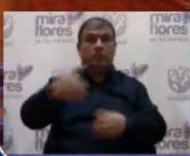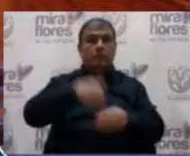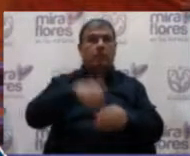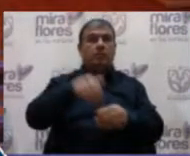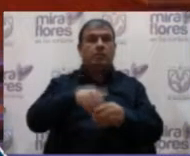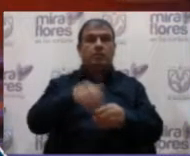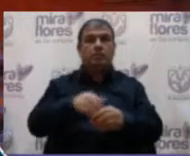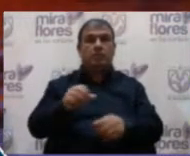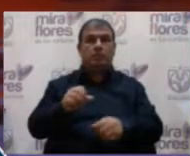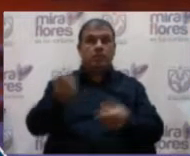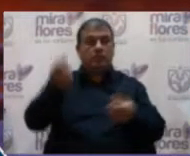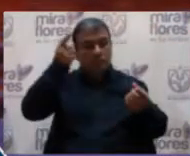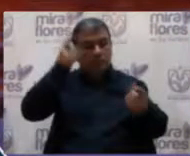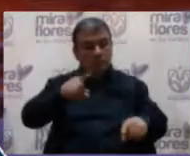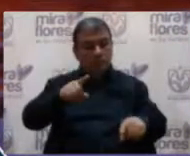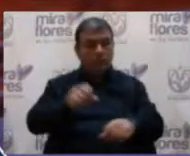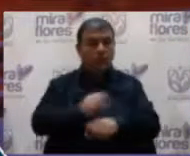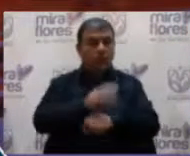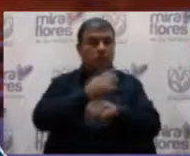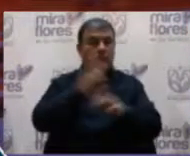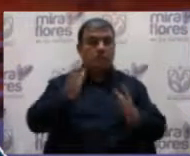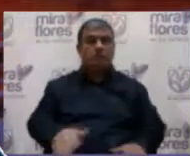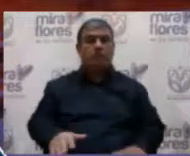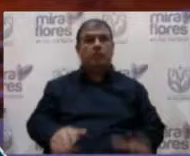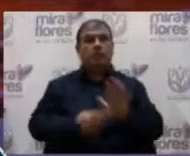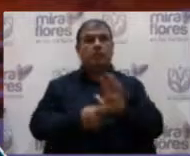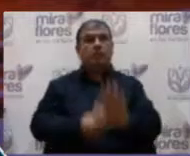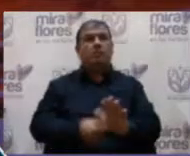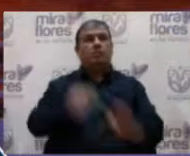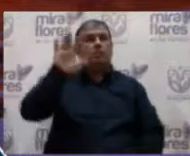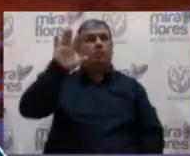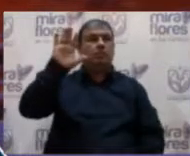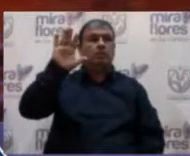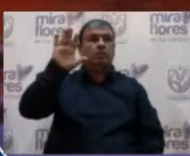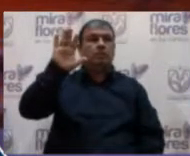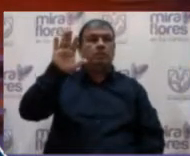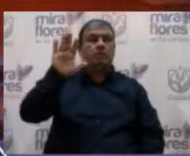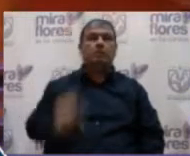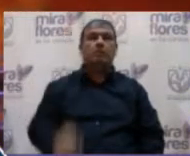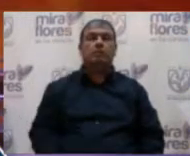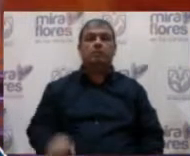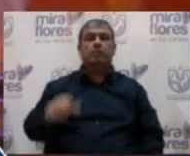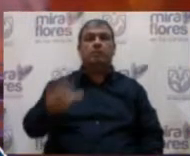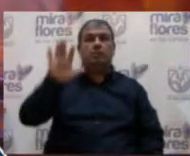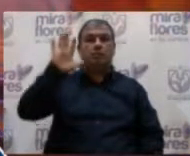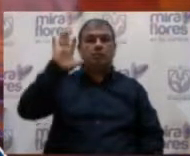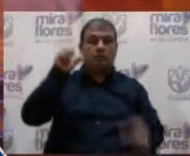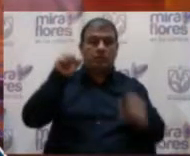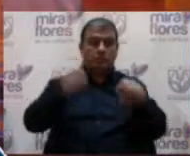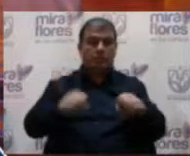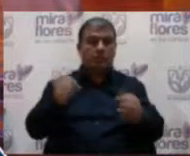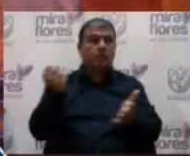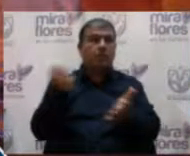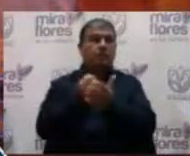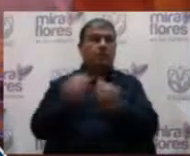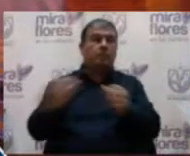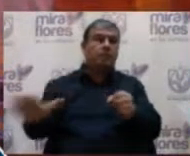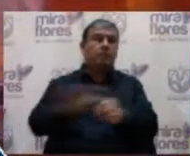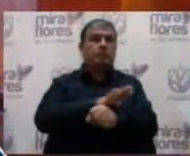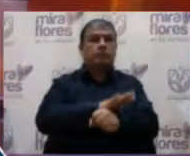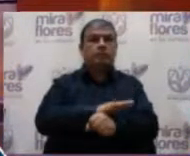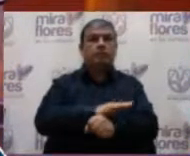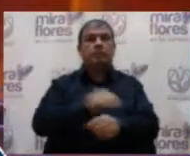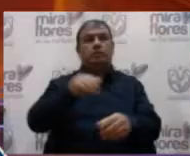Aquellos miembros del Consejo que estén a favor de aprobar el acta, si no se expresaron en señal de conformidad, ha quedado aprobada por unanimidad de